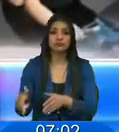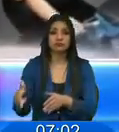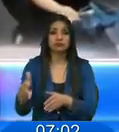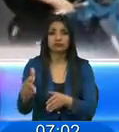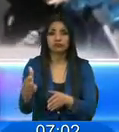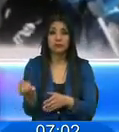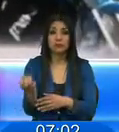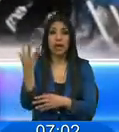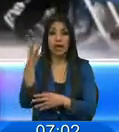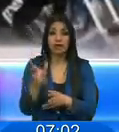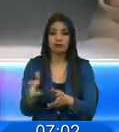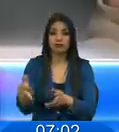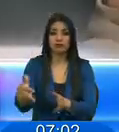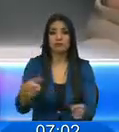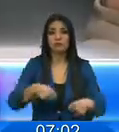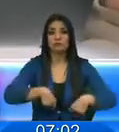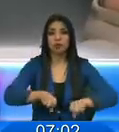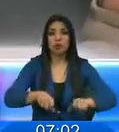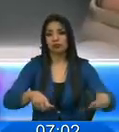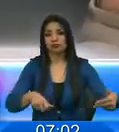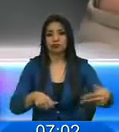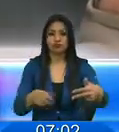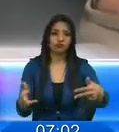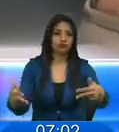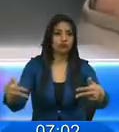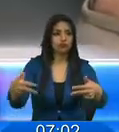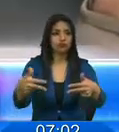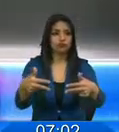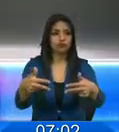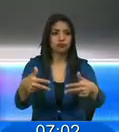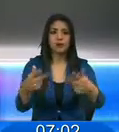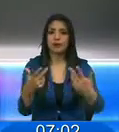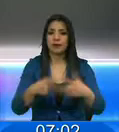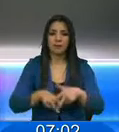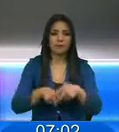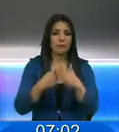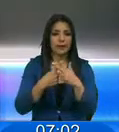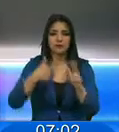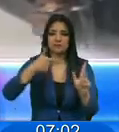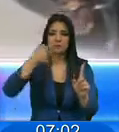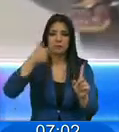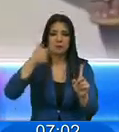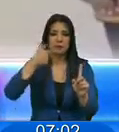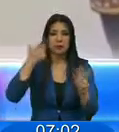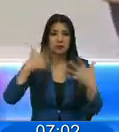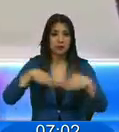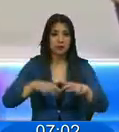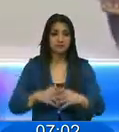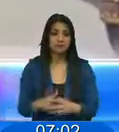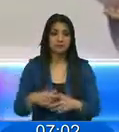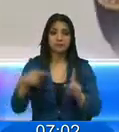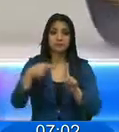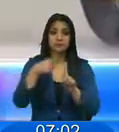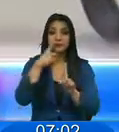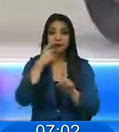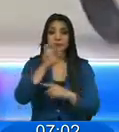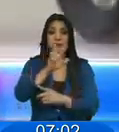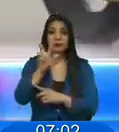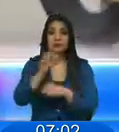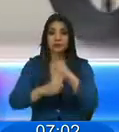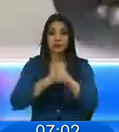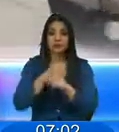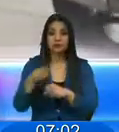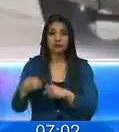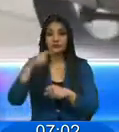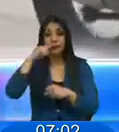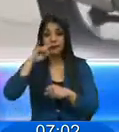auto blanco y una motocicleta. Le cerraron el paso y de inmediato empezaron a disparar. Edgar C., de 33 años, y el pequeño